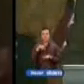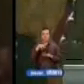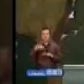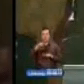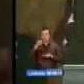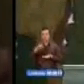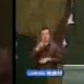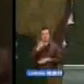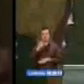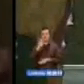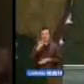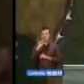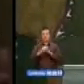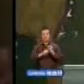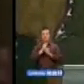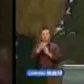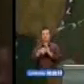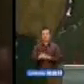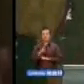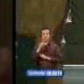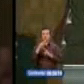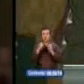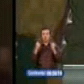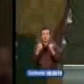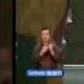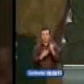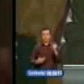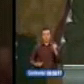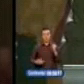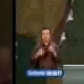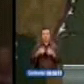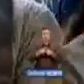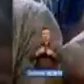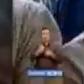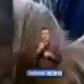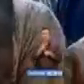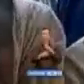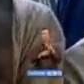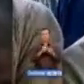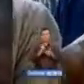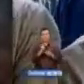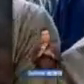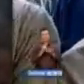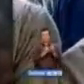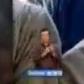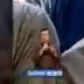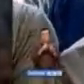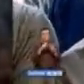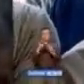abogado, Ramiro Aguilar en 2006 defendió al expresidente Yamil Mahuad, acusado por presunto peculado, al decretar el feriado bancario en marzo